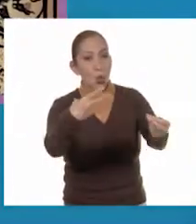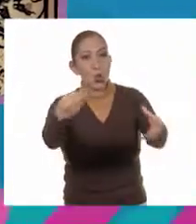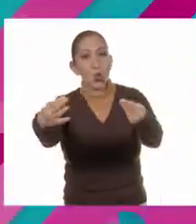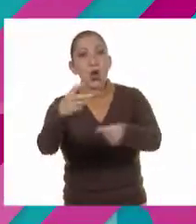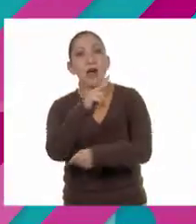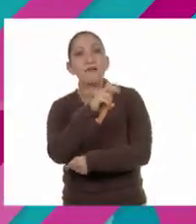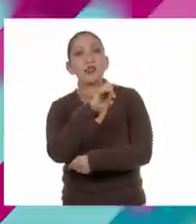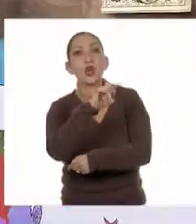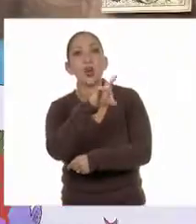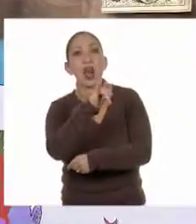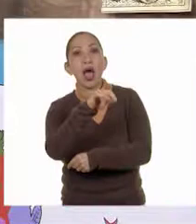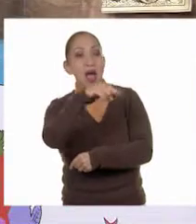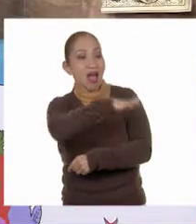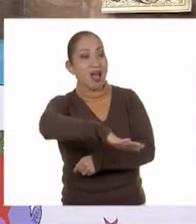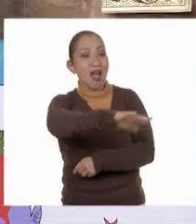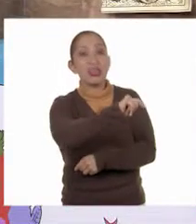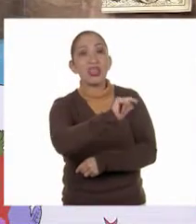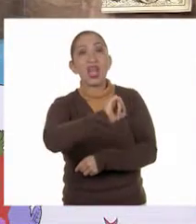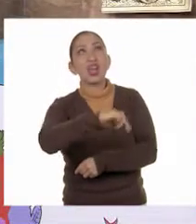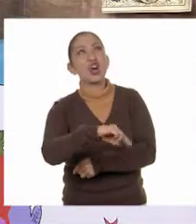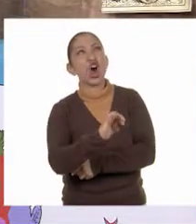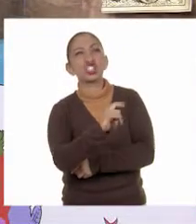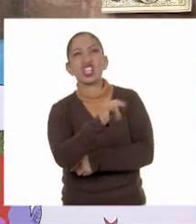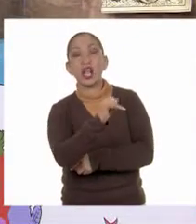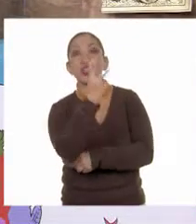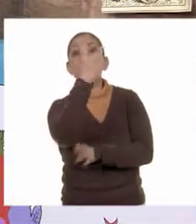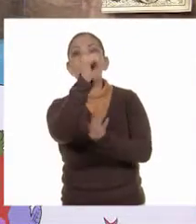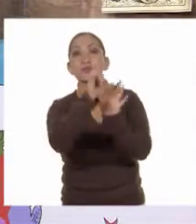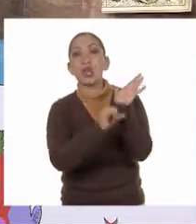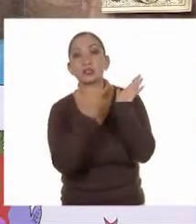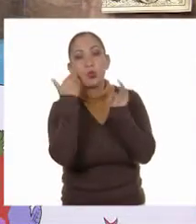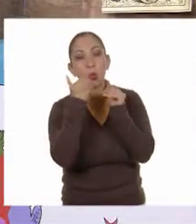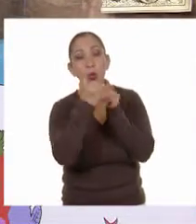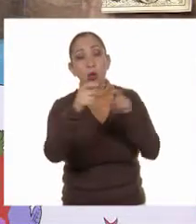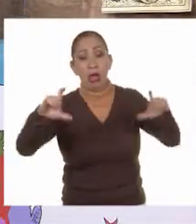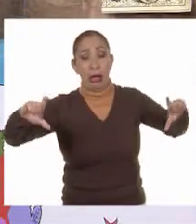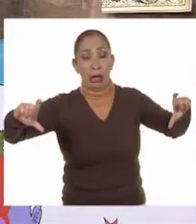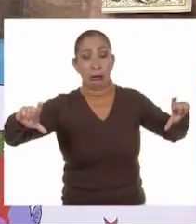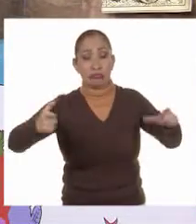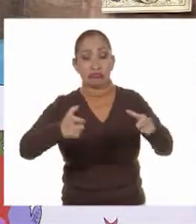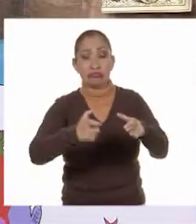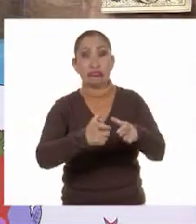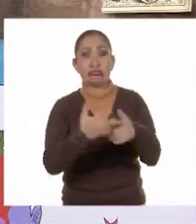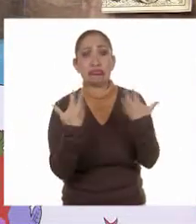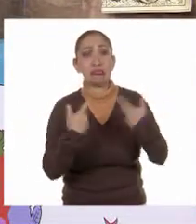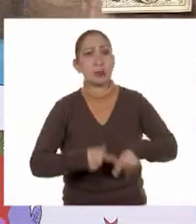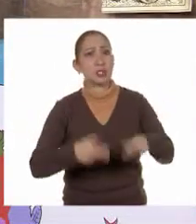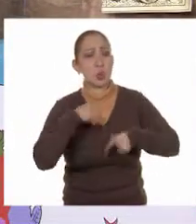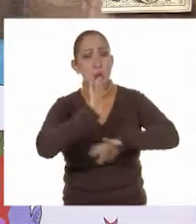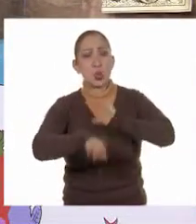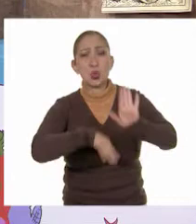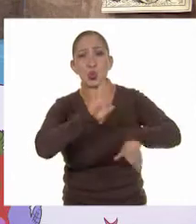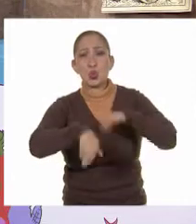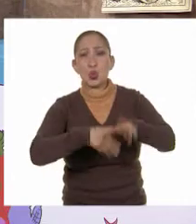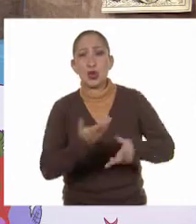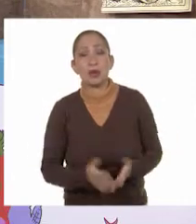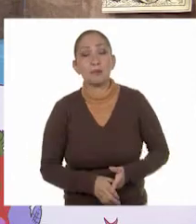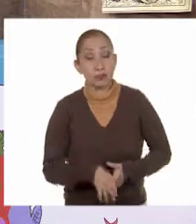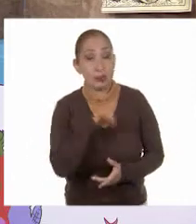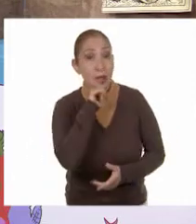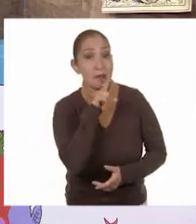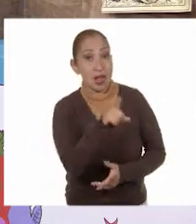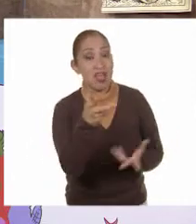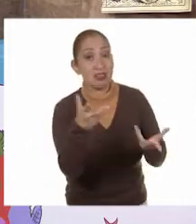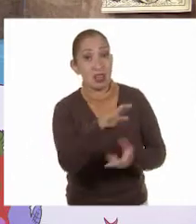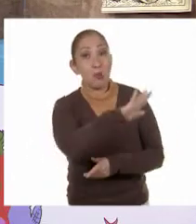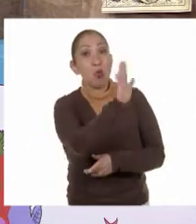en Tenochtitlan, la cual duraría aproximadamente 2 meses y acabaría con una parte considerable de la población mexica. Incluso